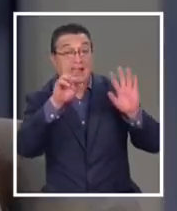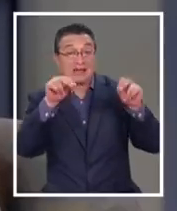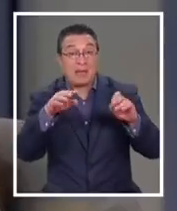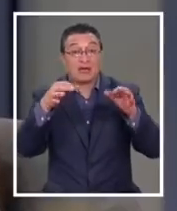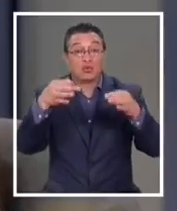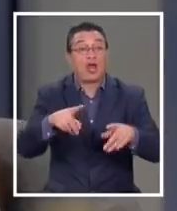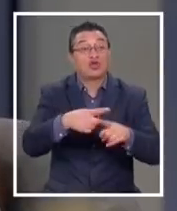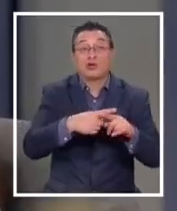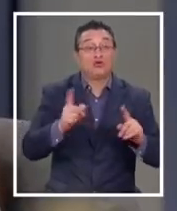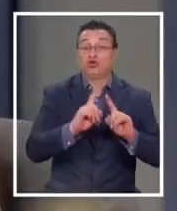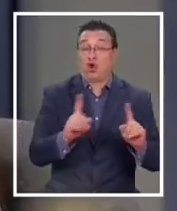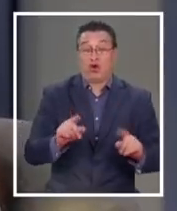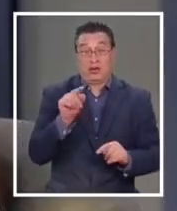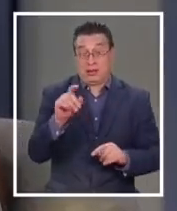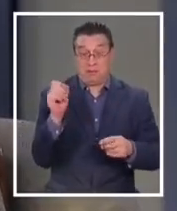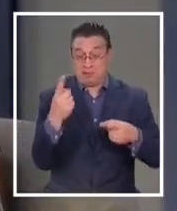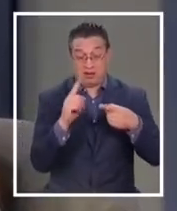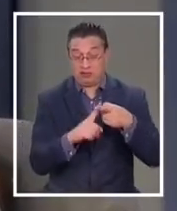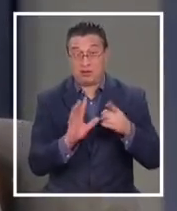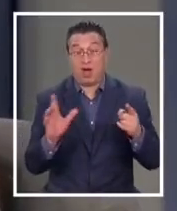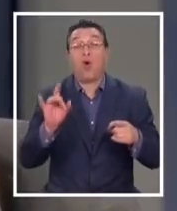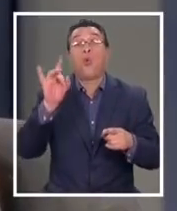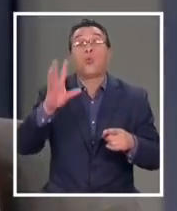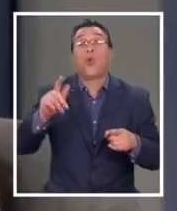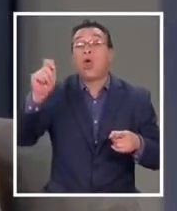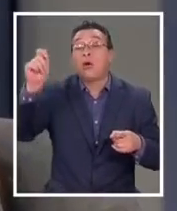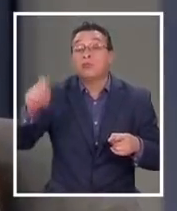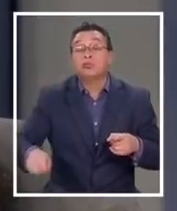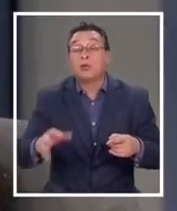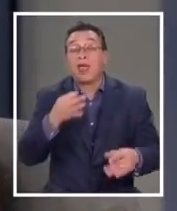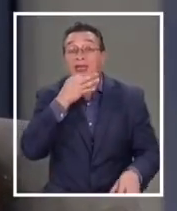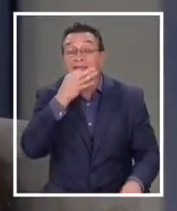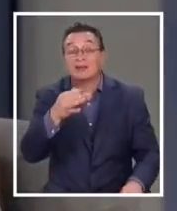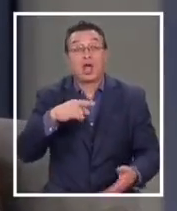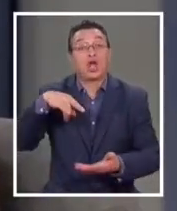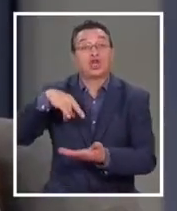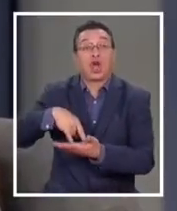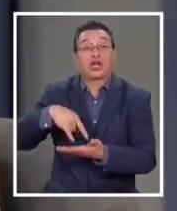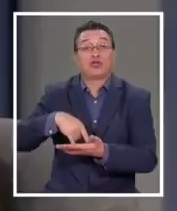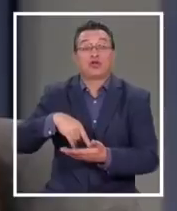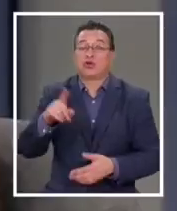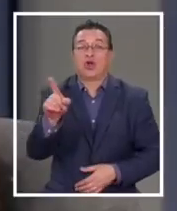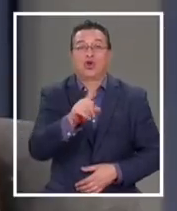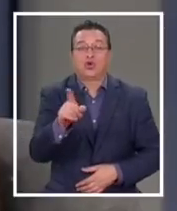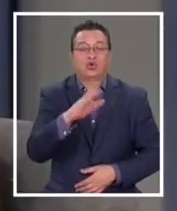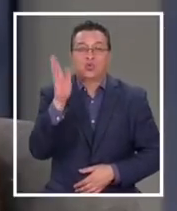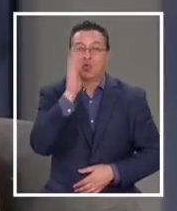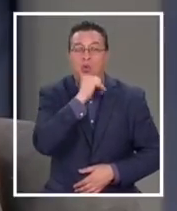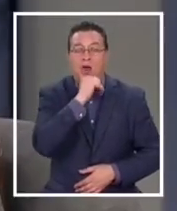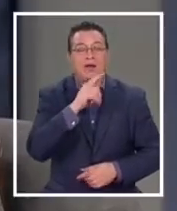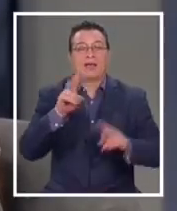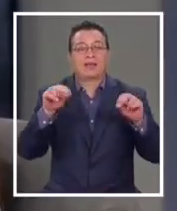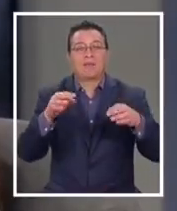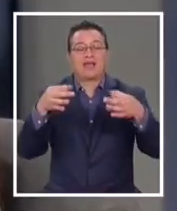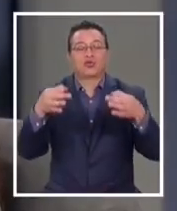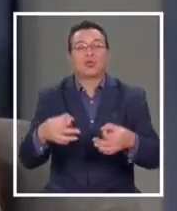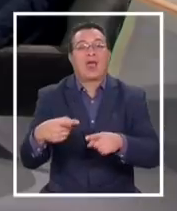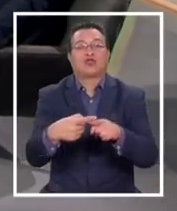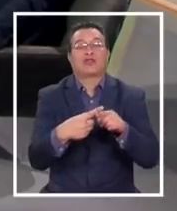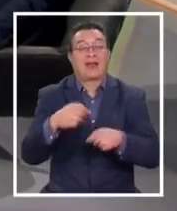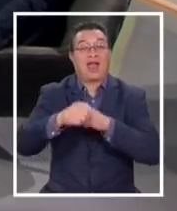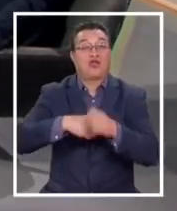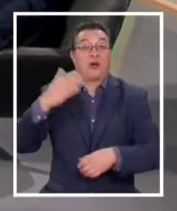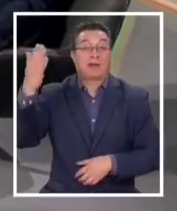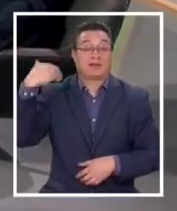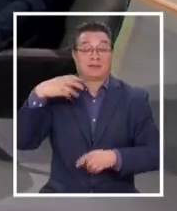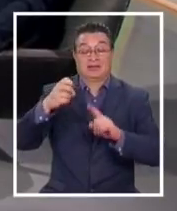ni en materias tributarias. Eso es lo primero. De hecho, el único fallo que hay dice que el Congreso no tiene facultades en materia de seguridad social, que fue el fallo del año pasado a